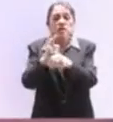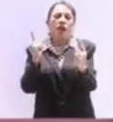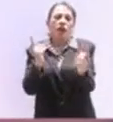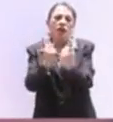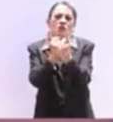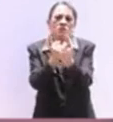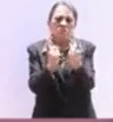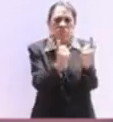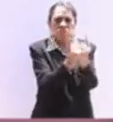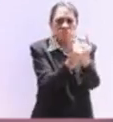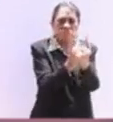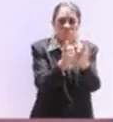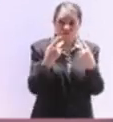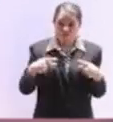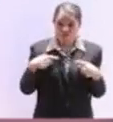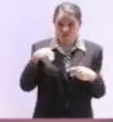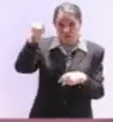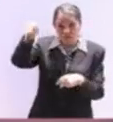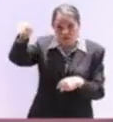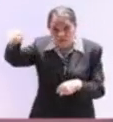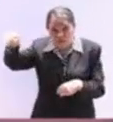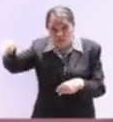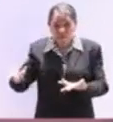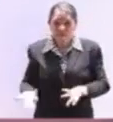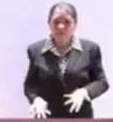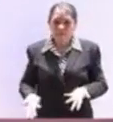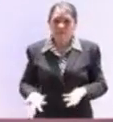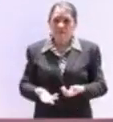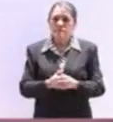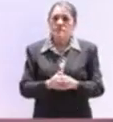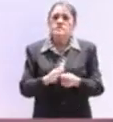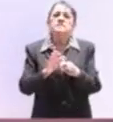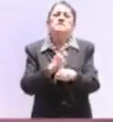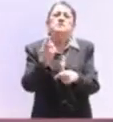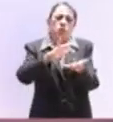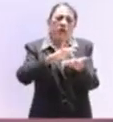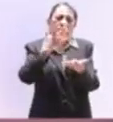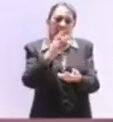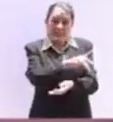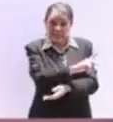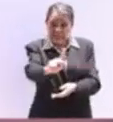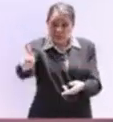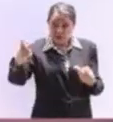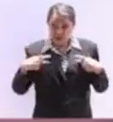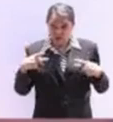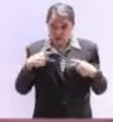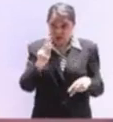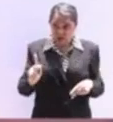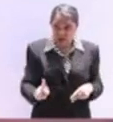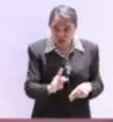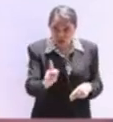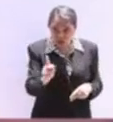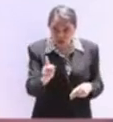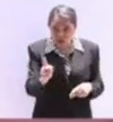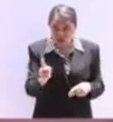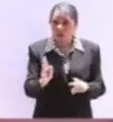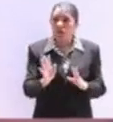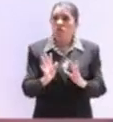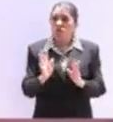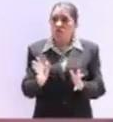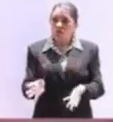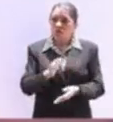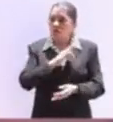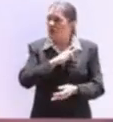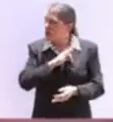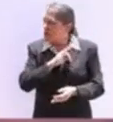ustedes radica la soberanía popular, porque gracias al pueblo ustedes hoy son los responsables y los encargados